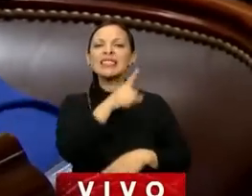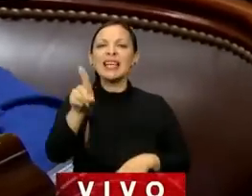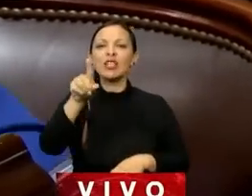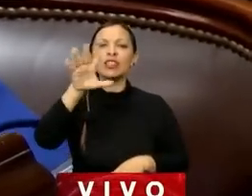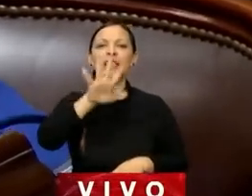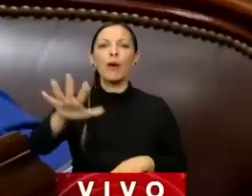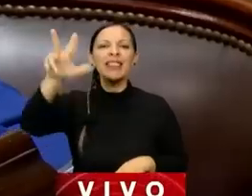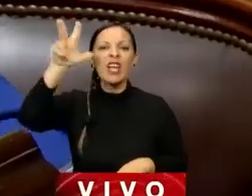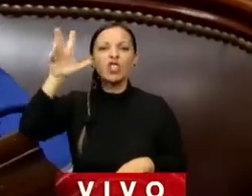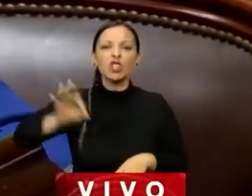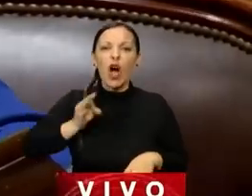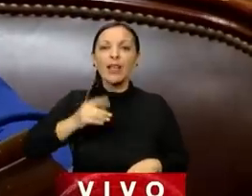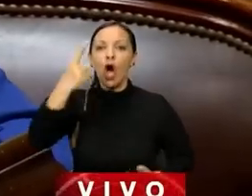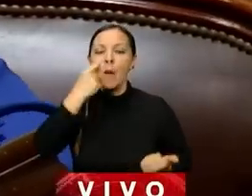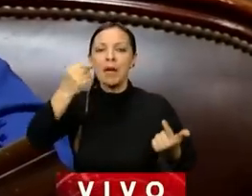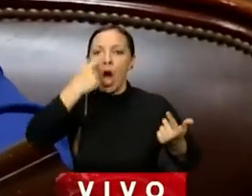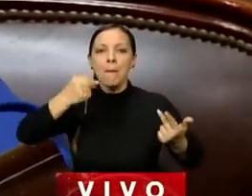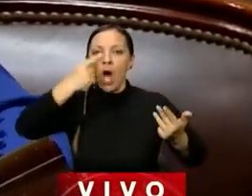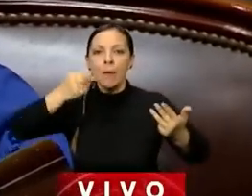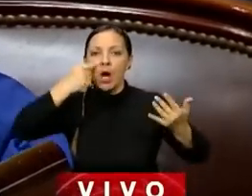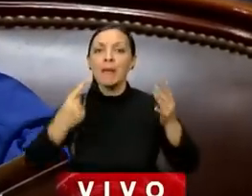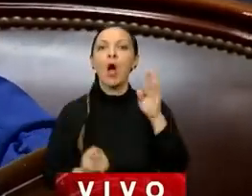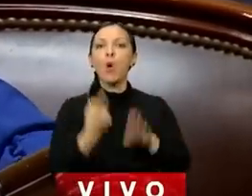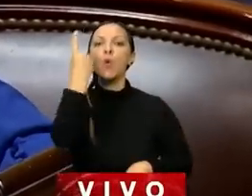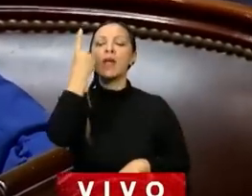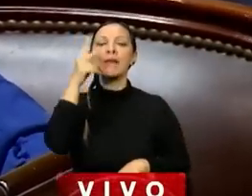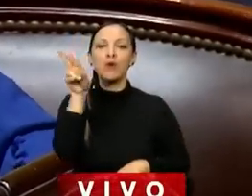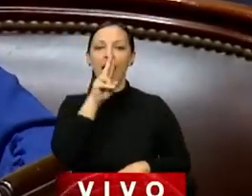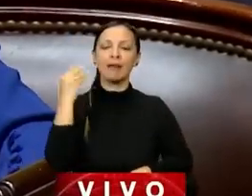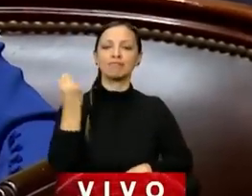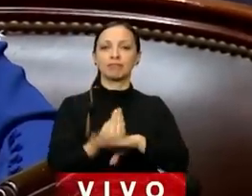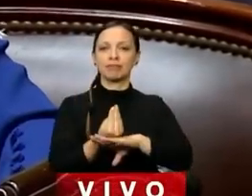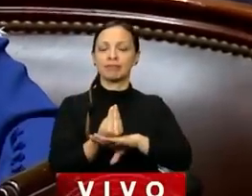158 años de hombres, una mujer.